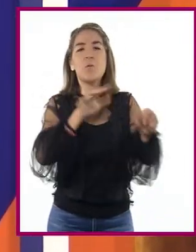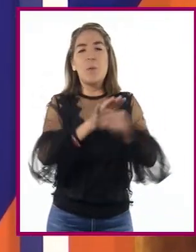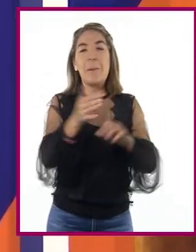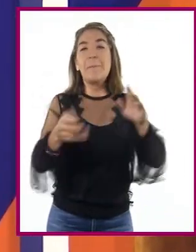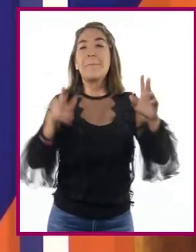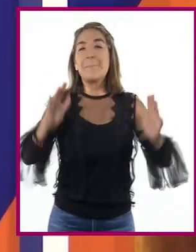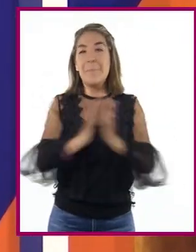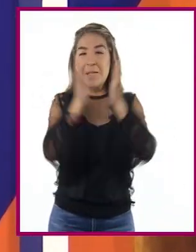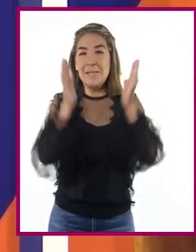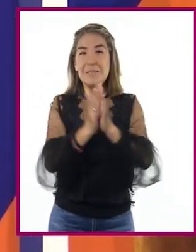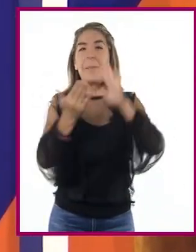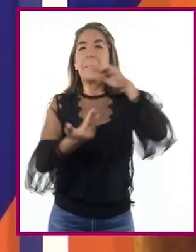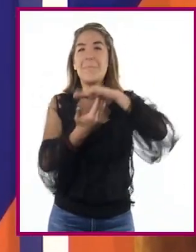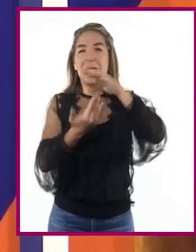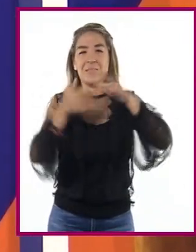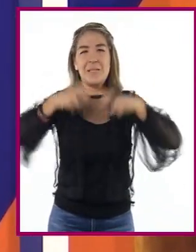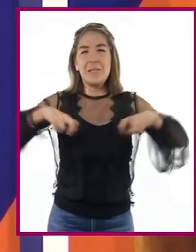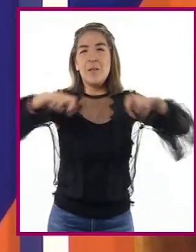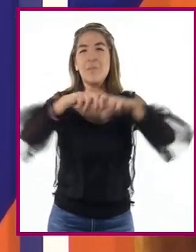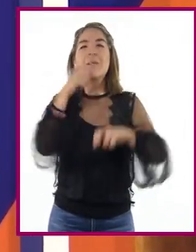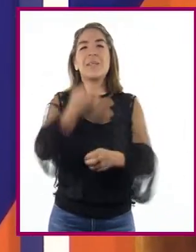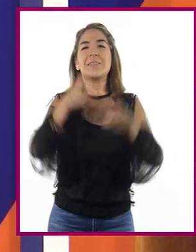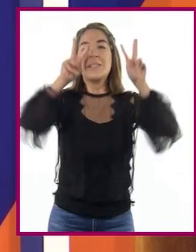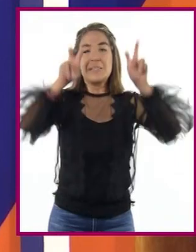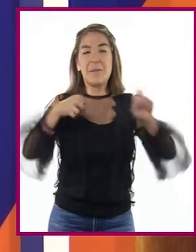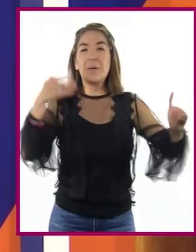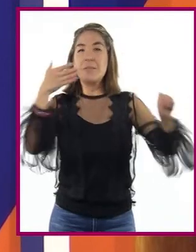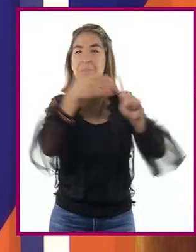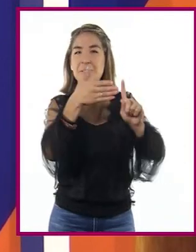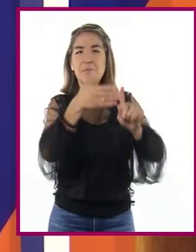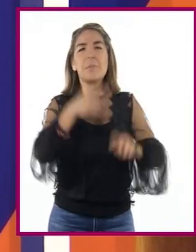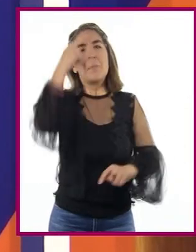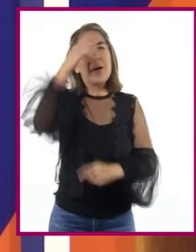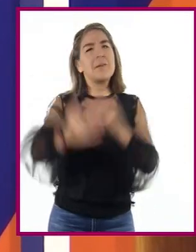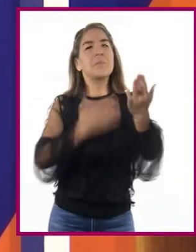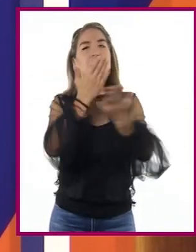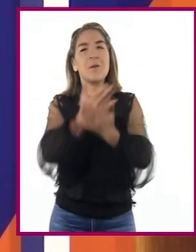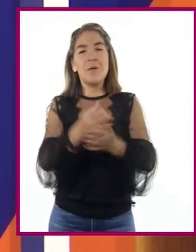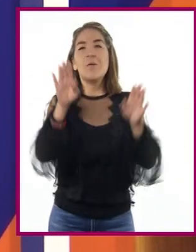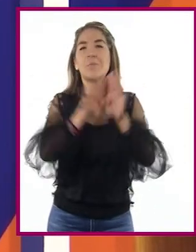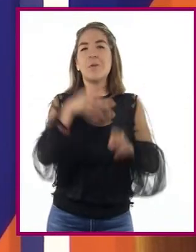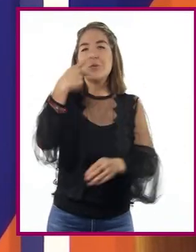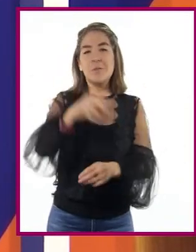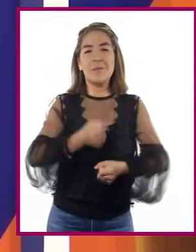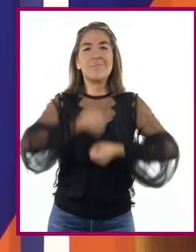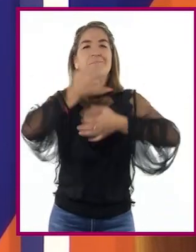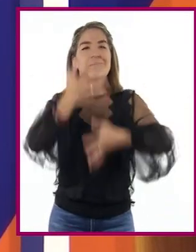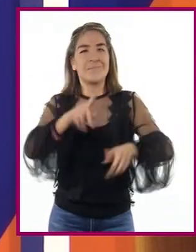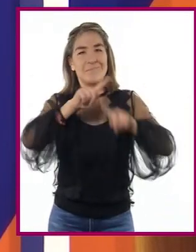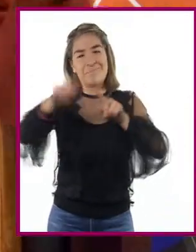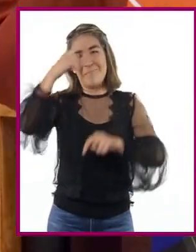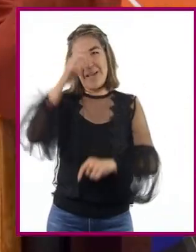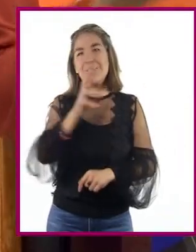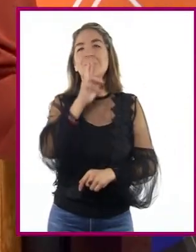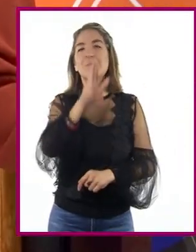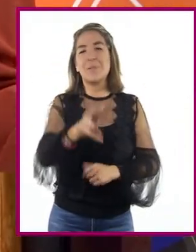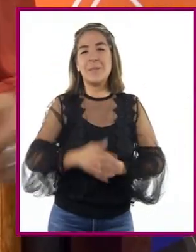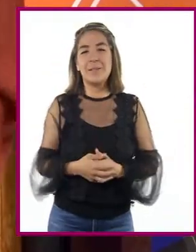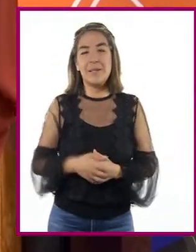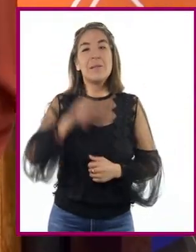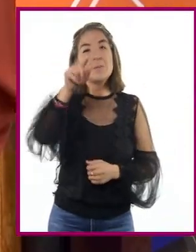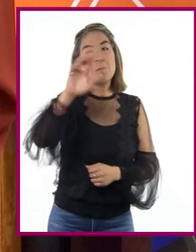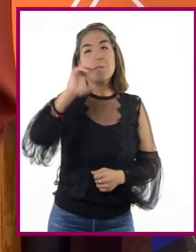mesa redonda sobre un tema específico, con el propósito de ajustar expresiones para mostrar resultados.